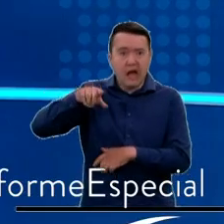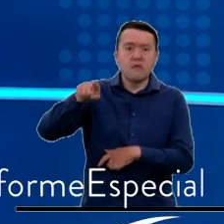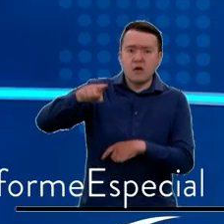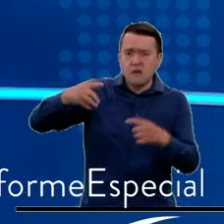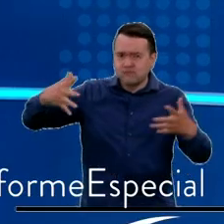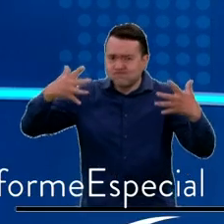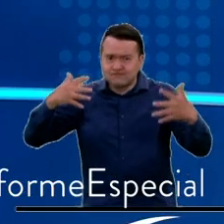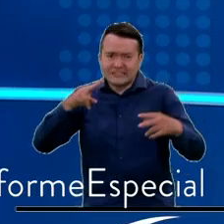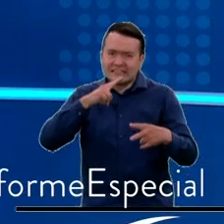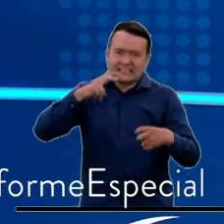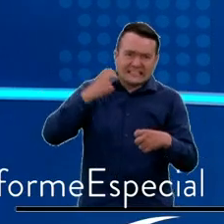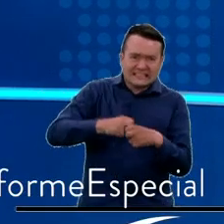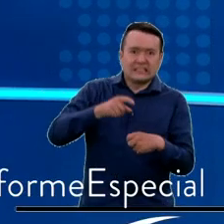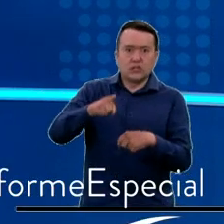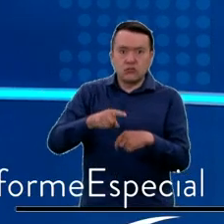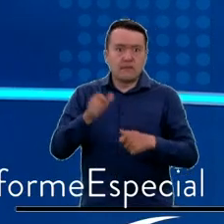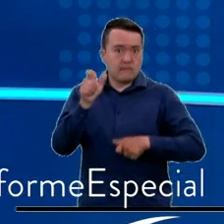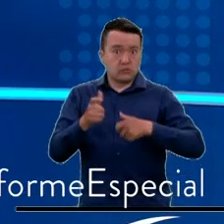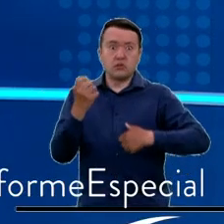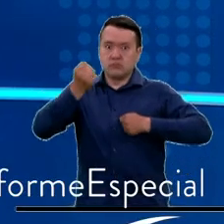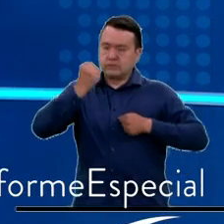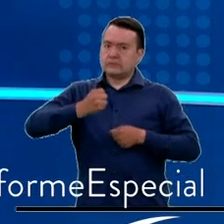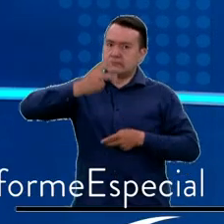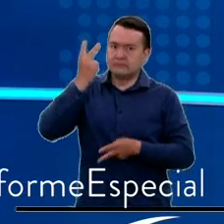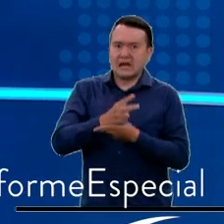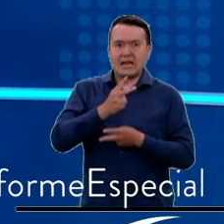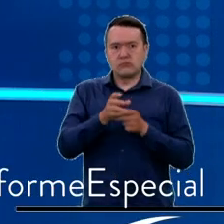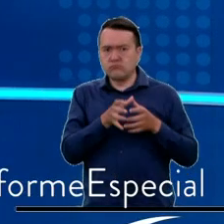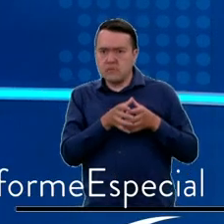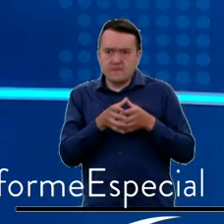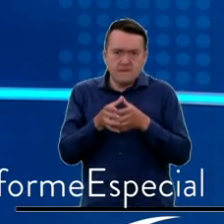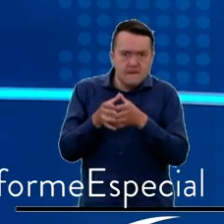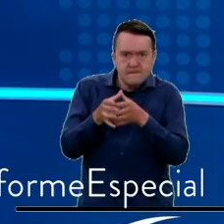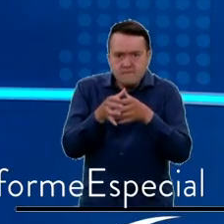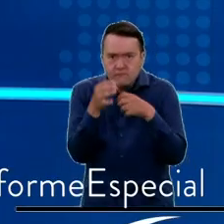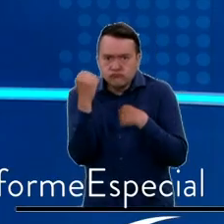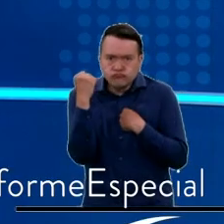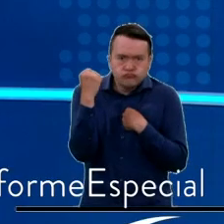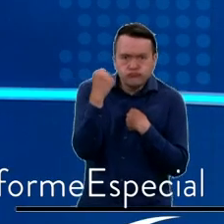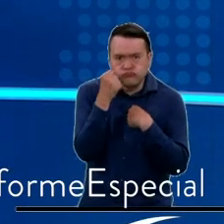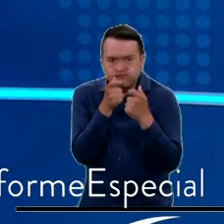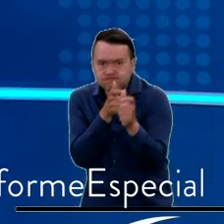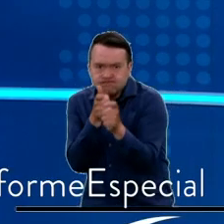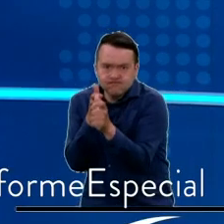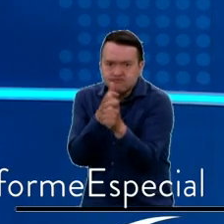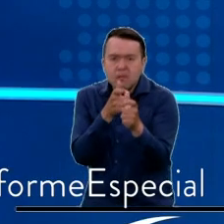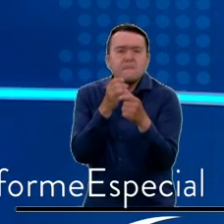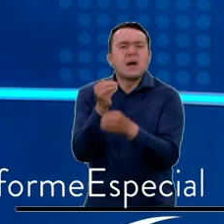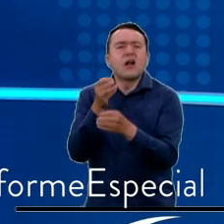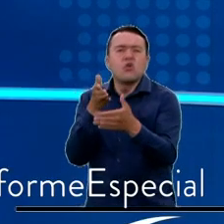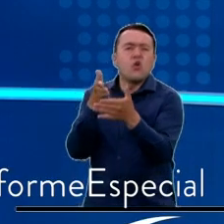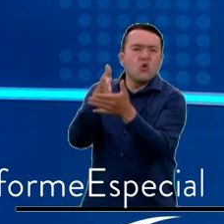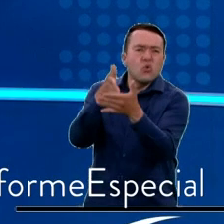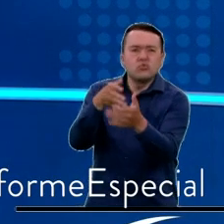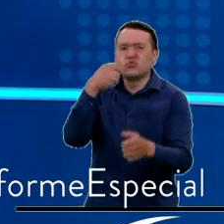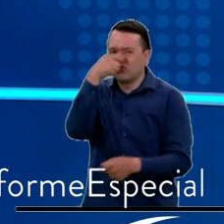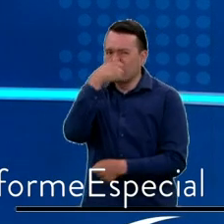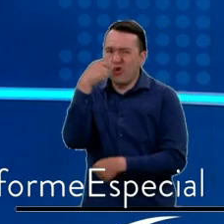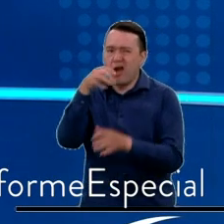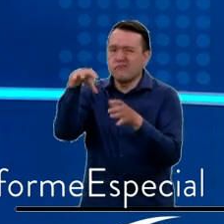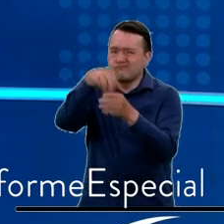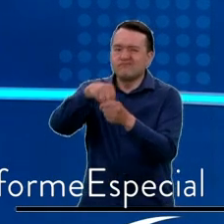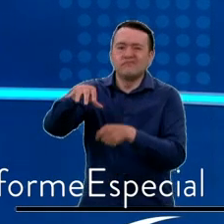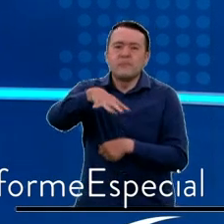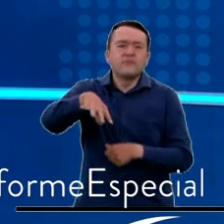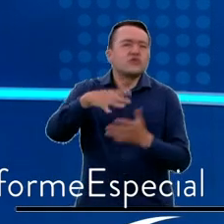en riesgo la vida de los uniformados y el éxito de cada operación militar. Así es la lucha contra las drogas en el corazón del Catatumbo.